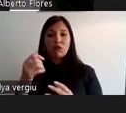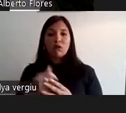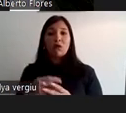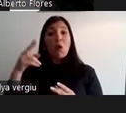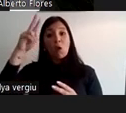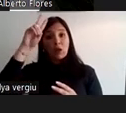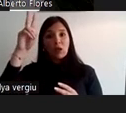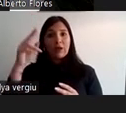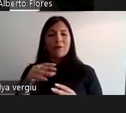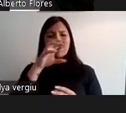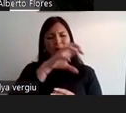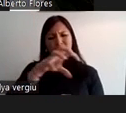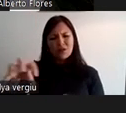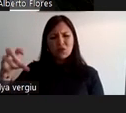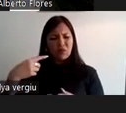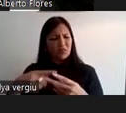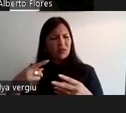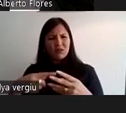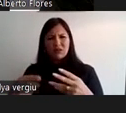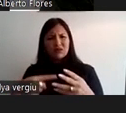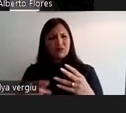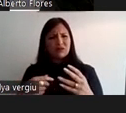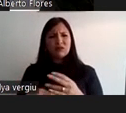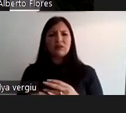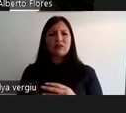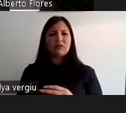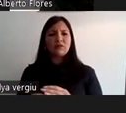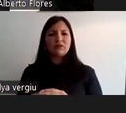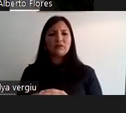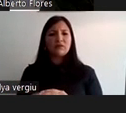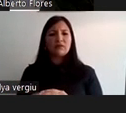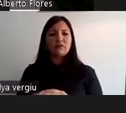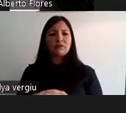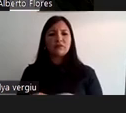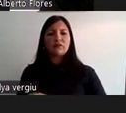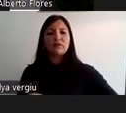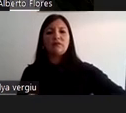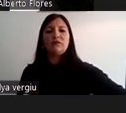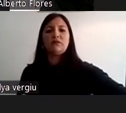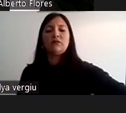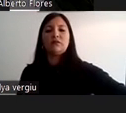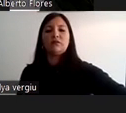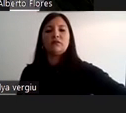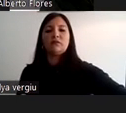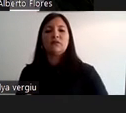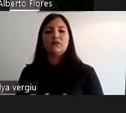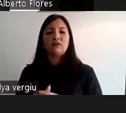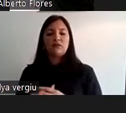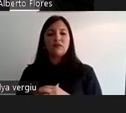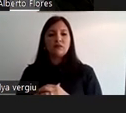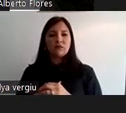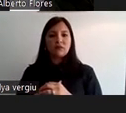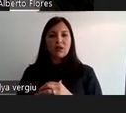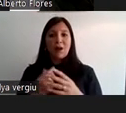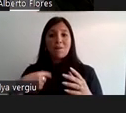inca cada zona tiene su cultura preinca sus propias creencias culturas tiene